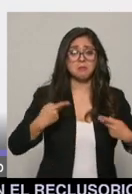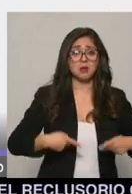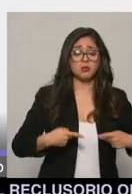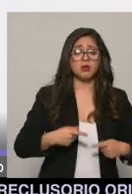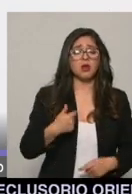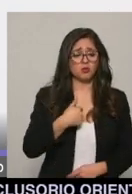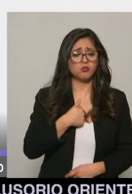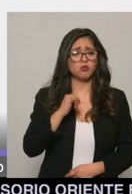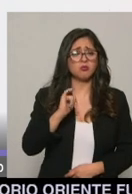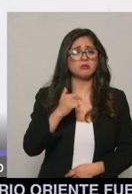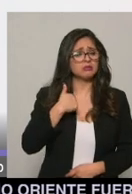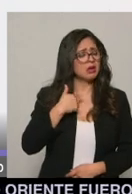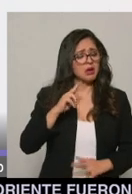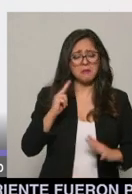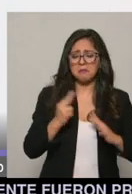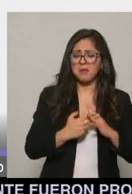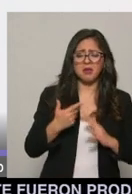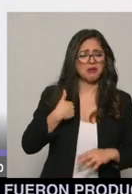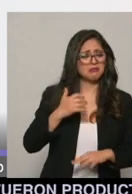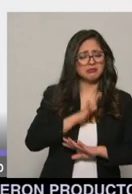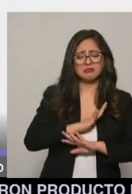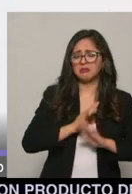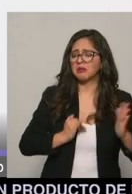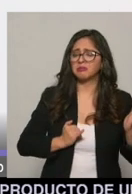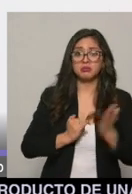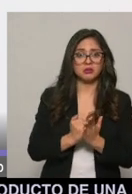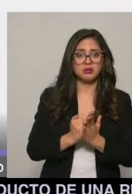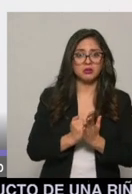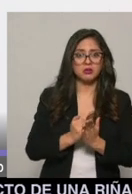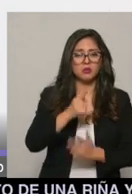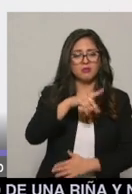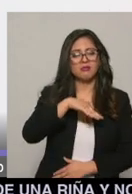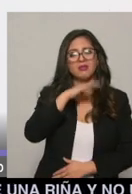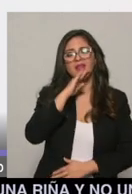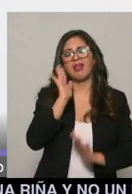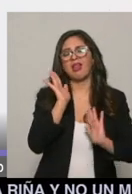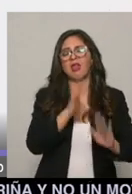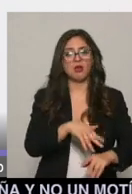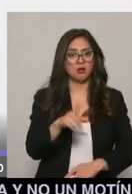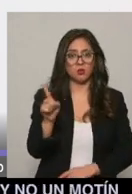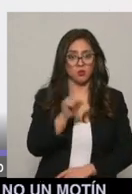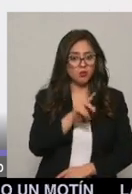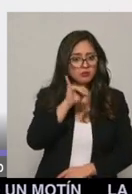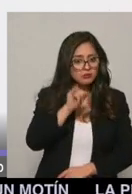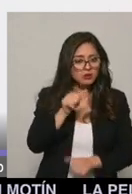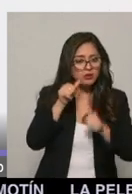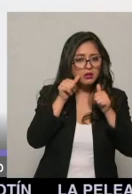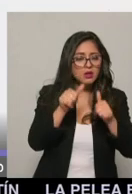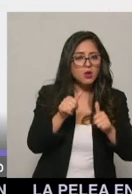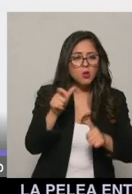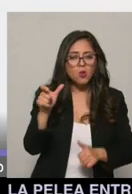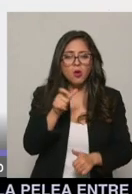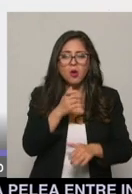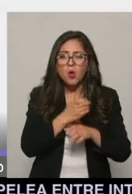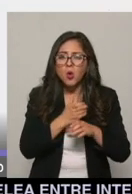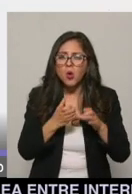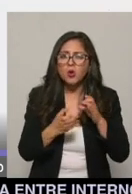caso. O sea, si las cosas identifiquemos que no van bien, pues